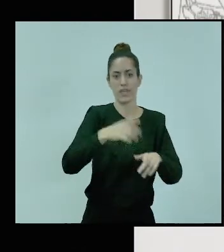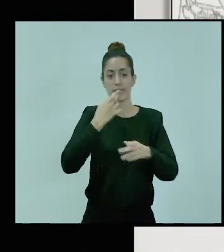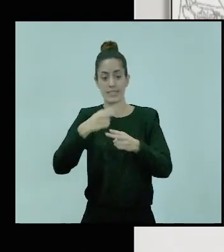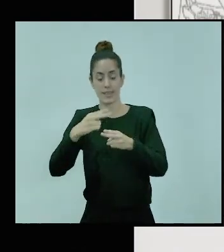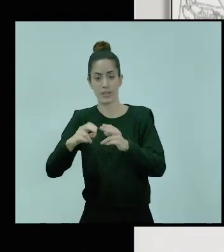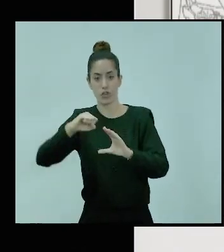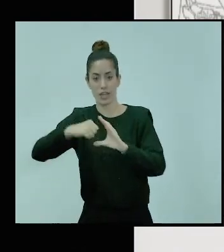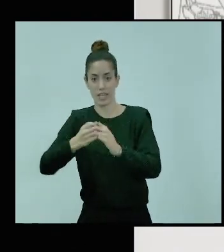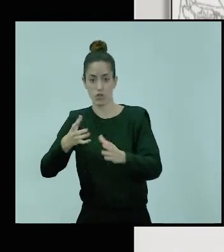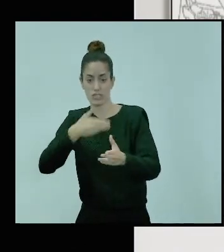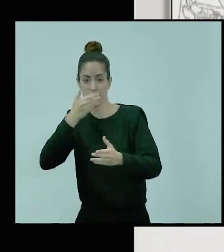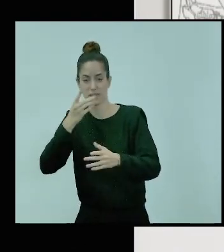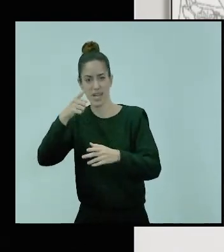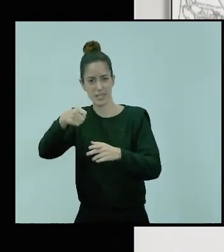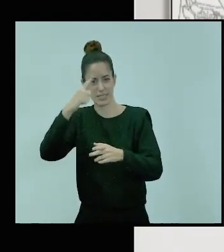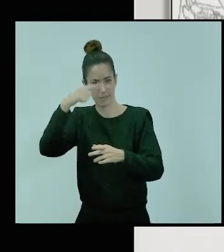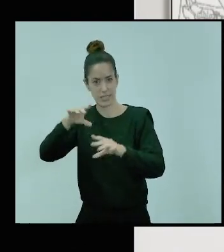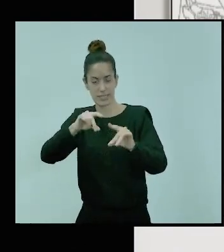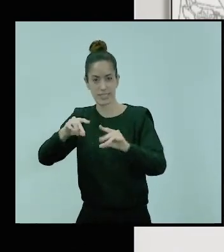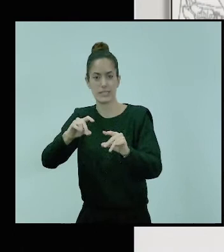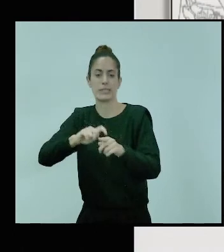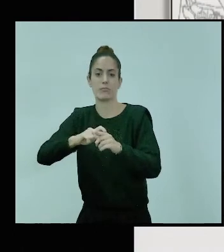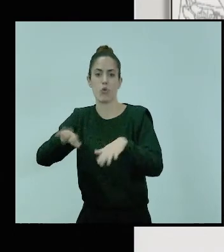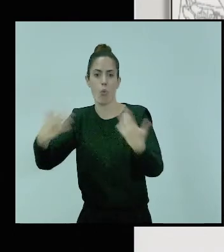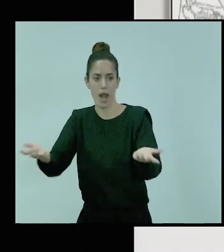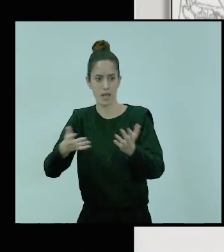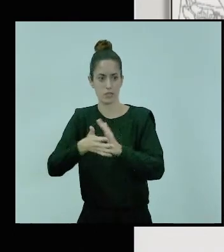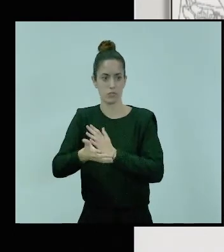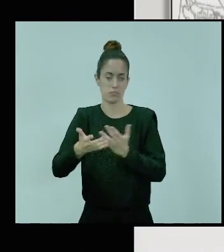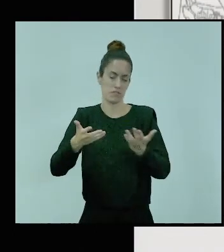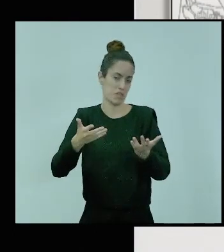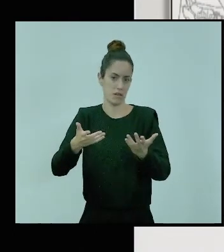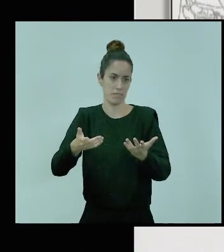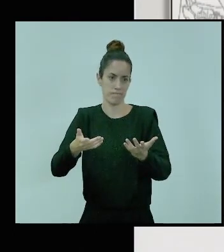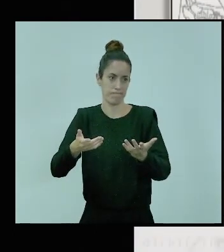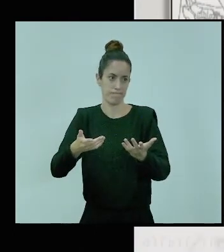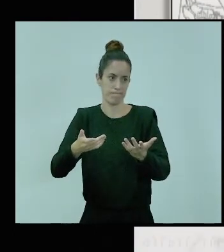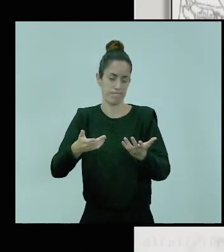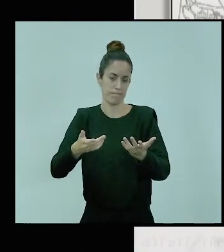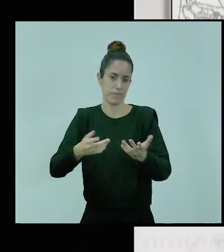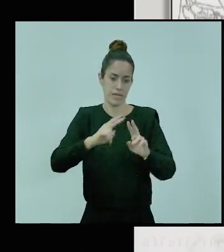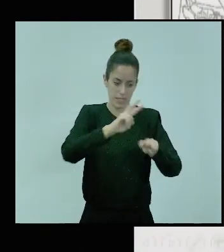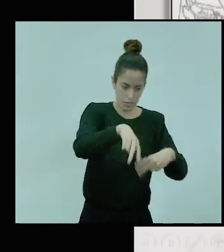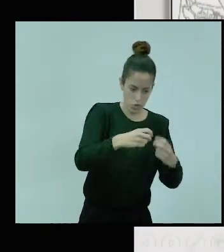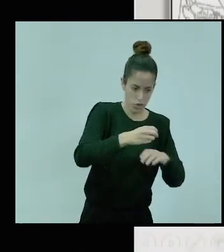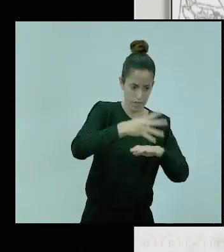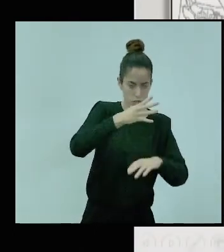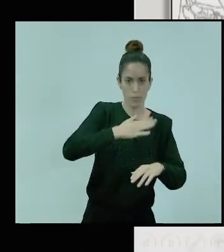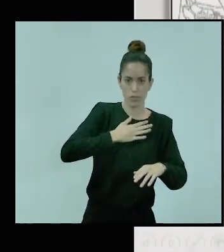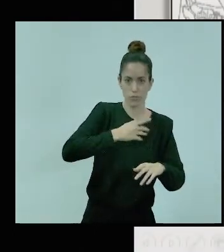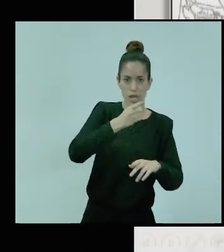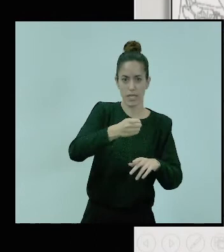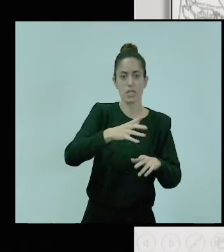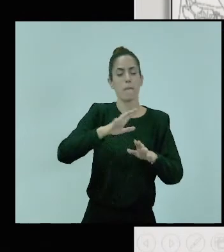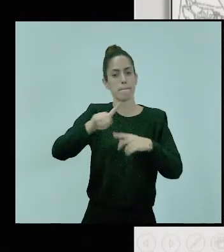sobre la geotecnia, puedo saber el tipo de terreno que va a tener. Con lo cual se puede ofrecer, tanto en restauración o en edificios patrimoniales o